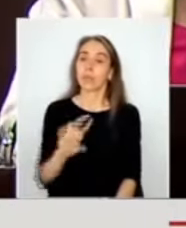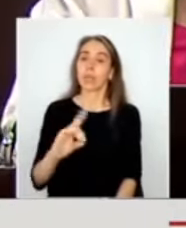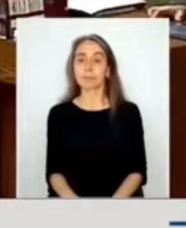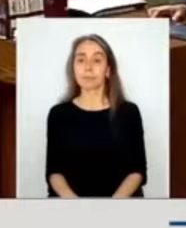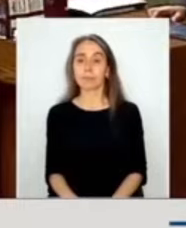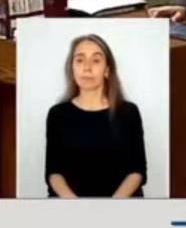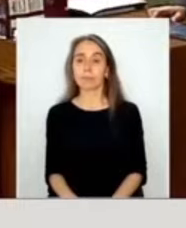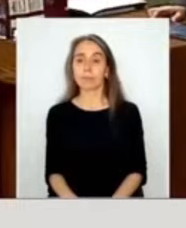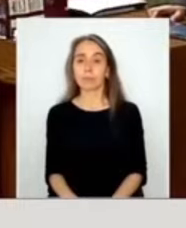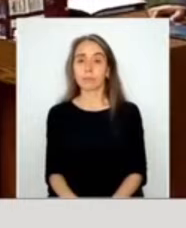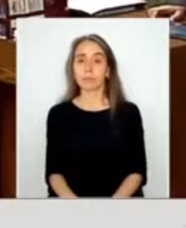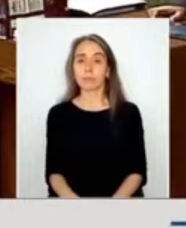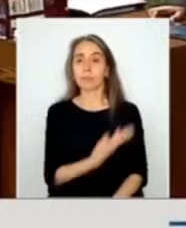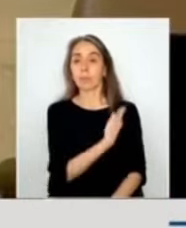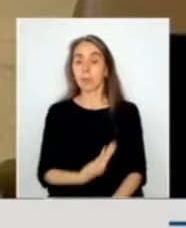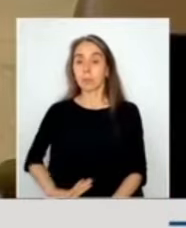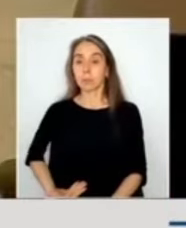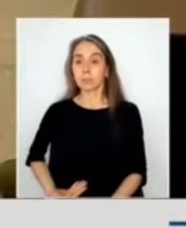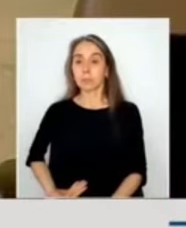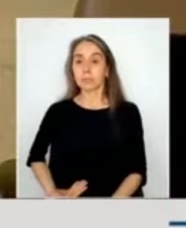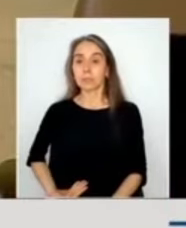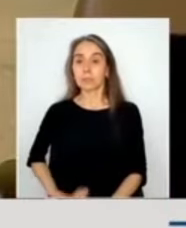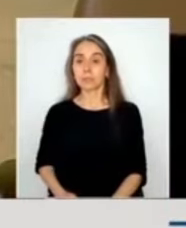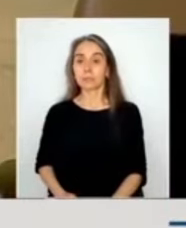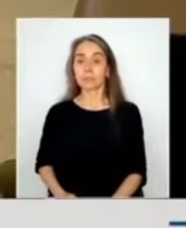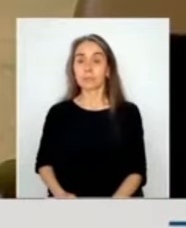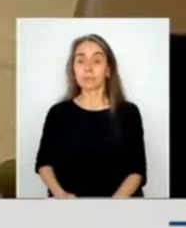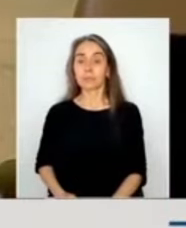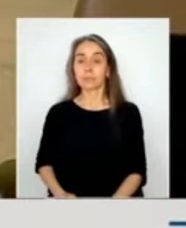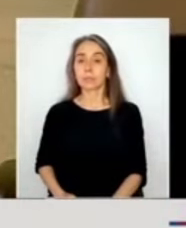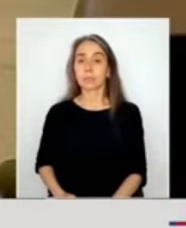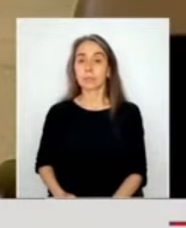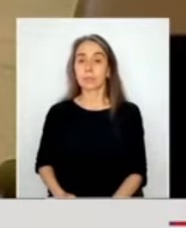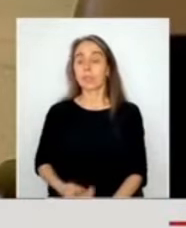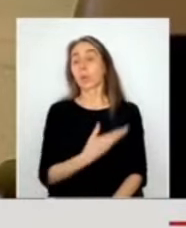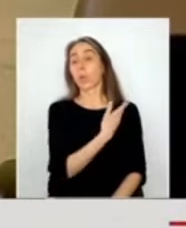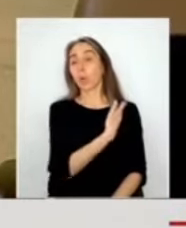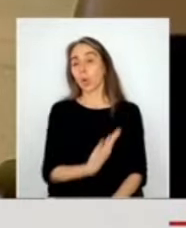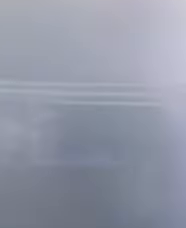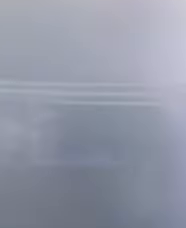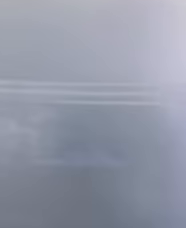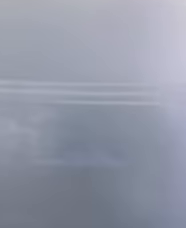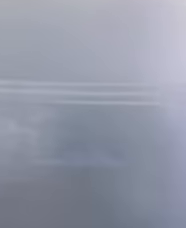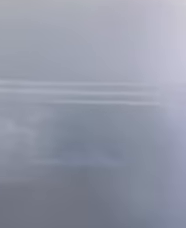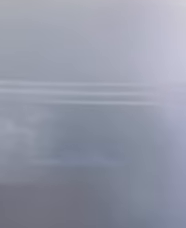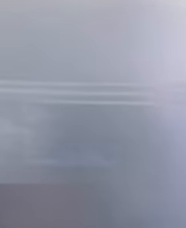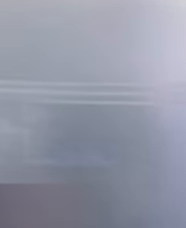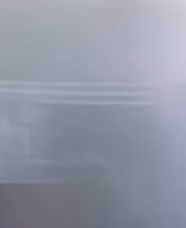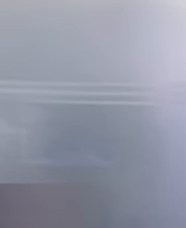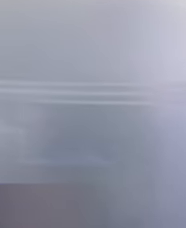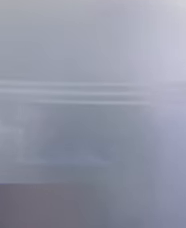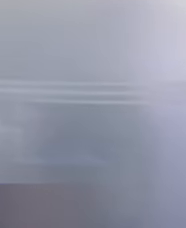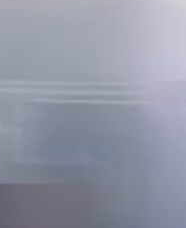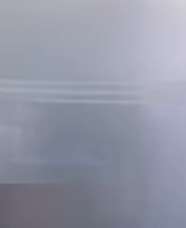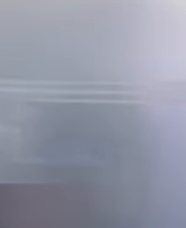pensiones rechazados por la oposición el gobierno obtuvo una contundente derrota si bien logró aprobar